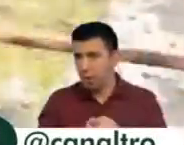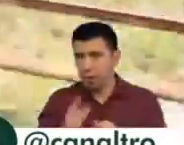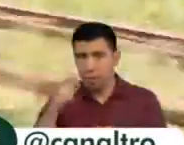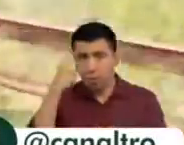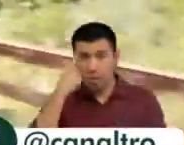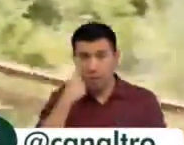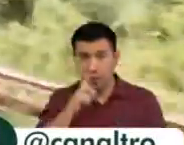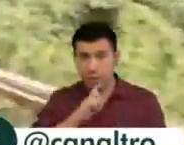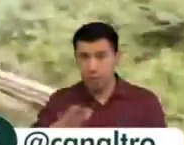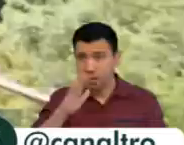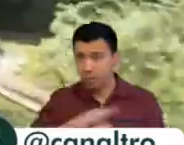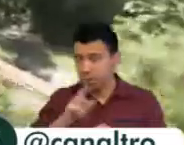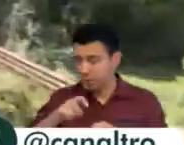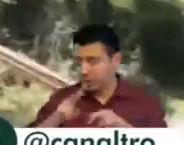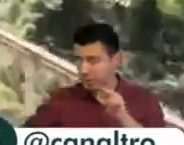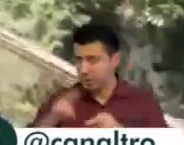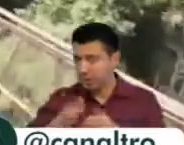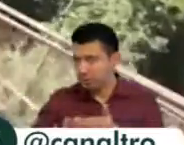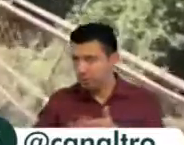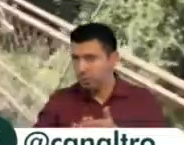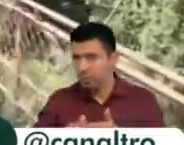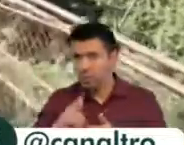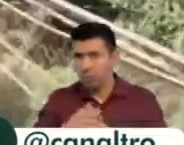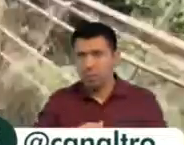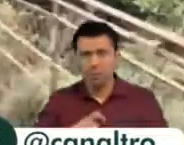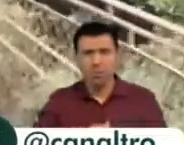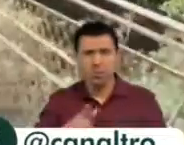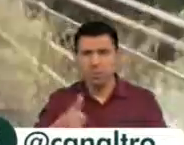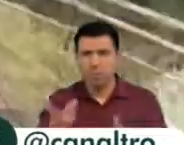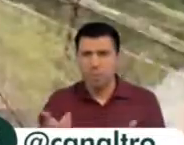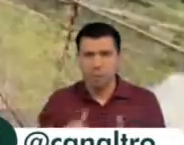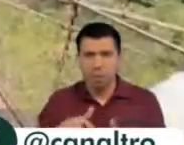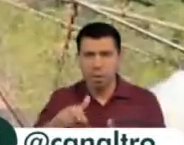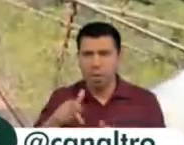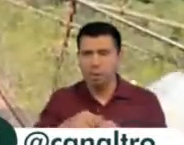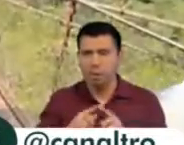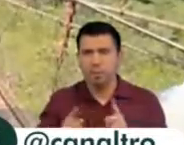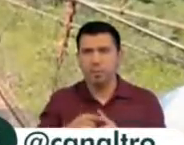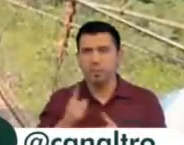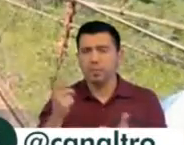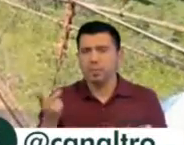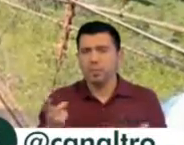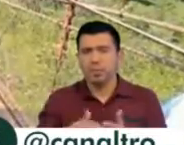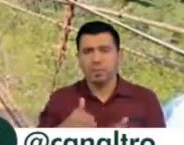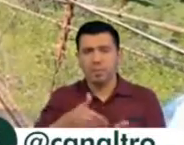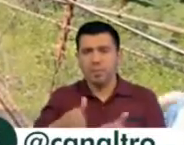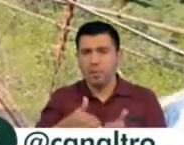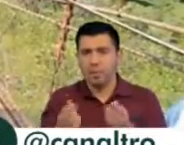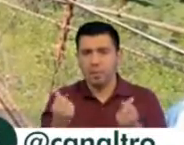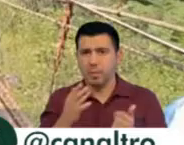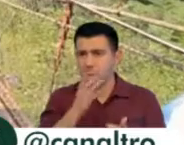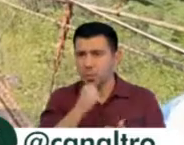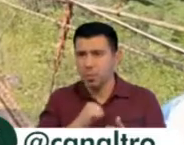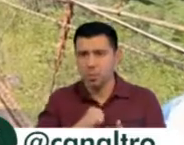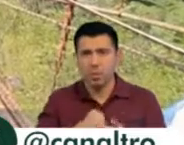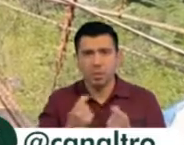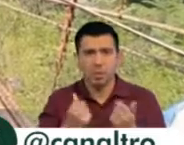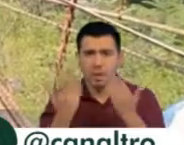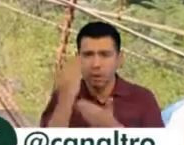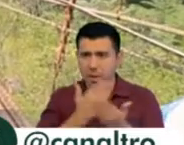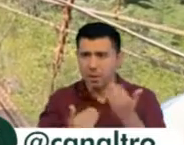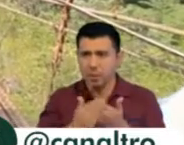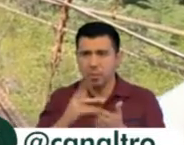con esta importante obra. Esta obra está aproximadamente un valor de unos 8 mil millones de pesos. Tristemente no contamos ni con el estudio ni con el